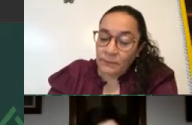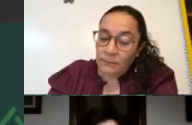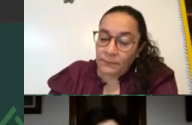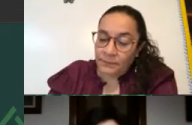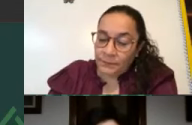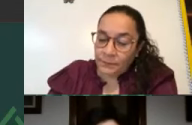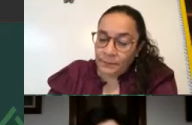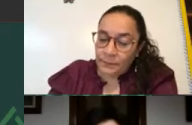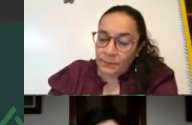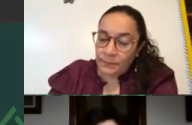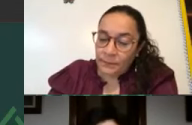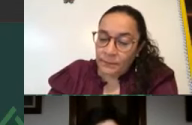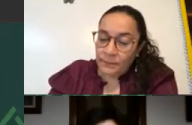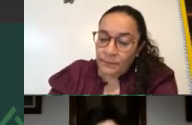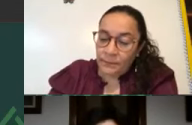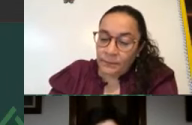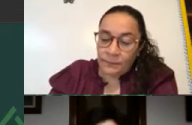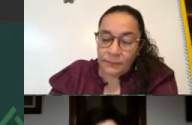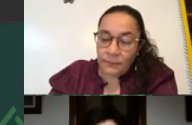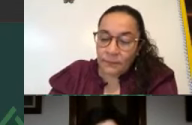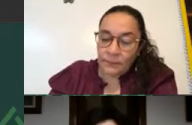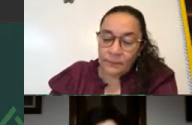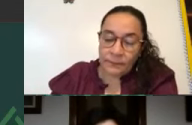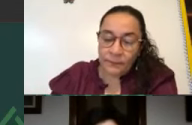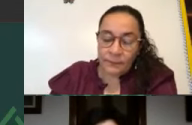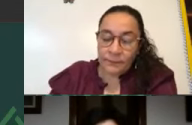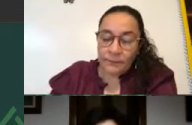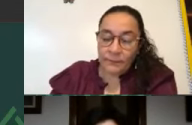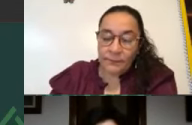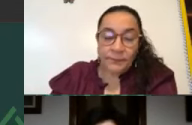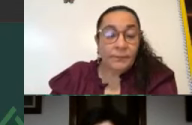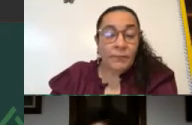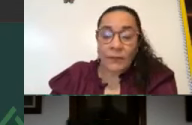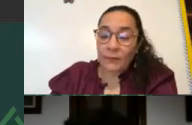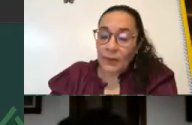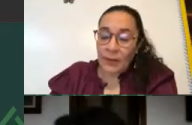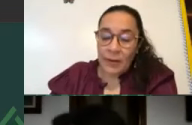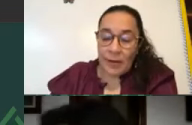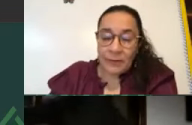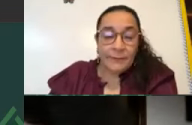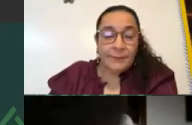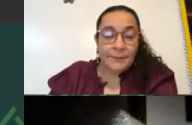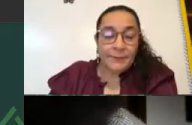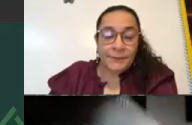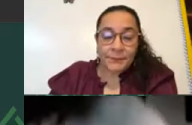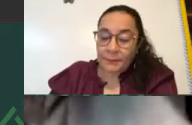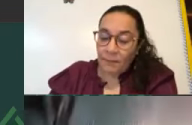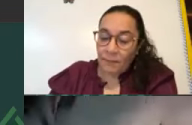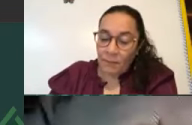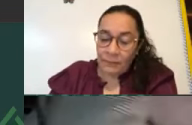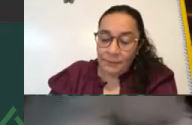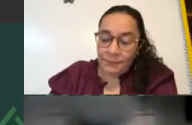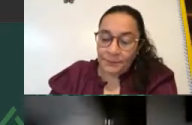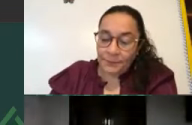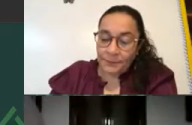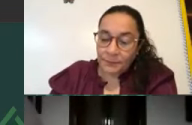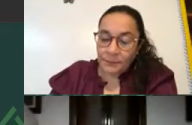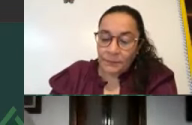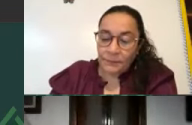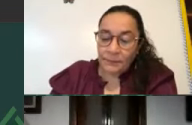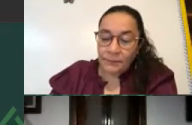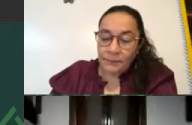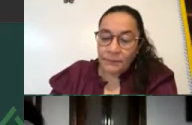generar ingresos propios y así provisionar de recursos a los programas sociales y de salud tan